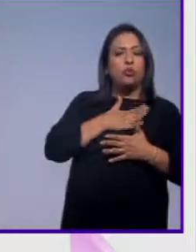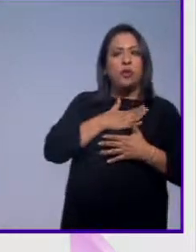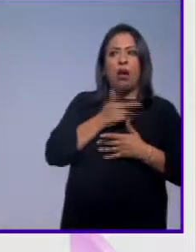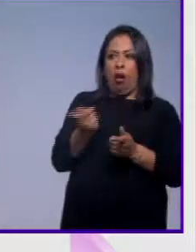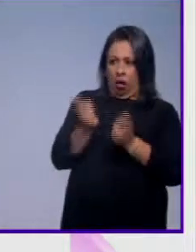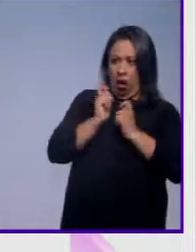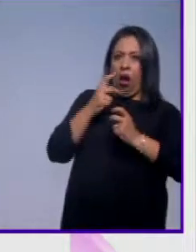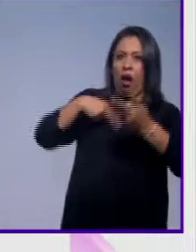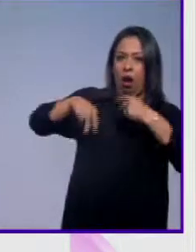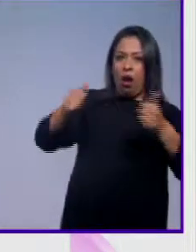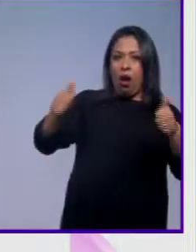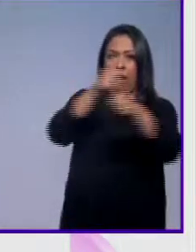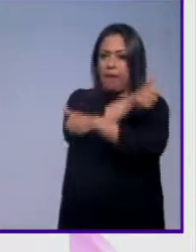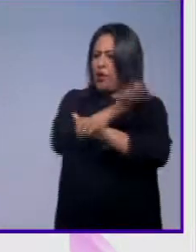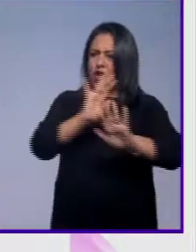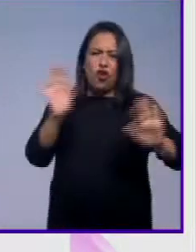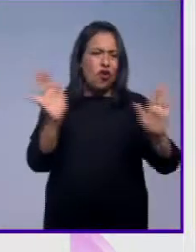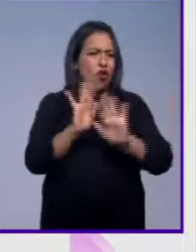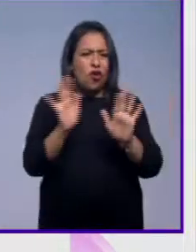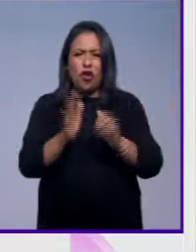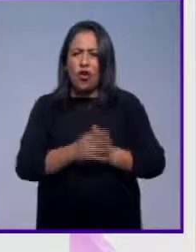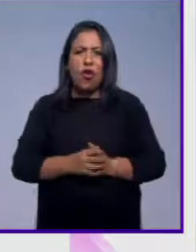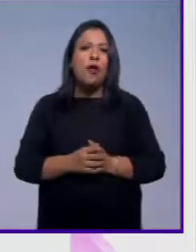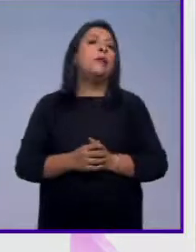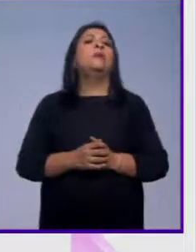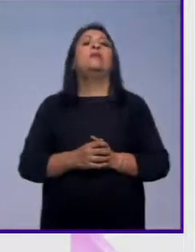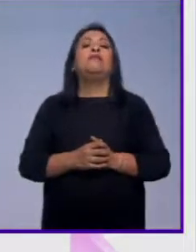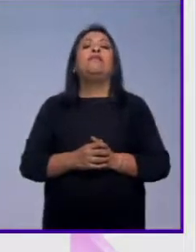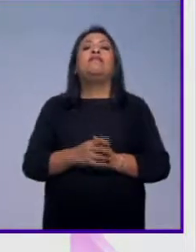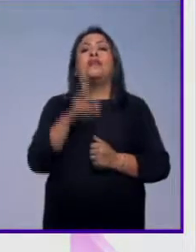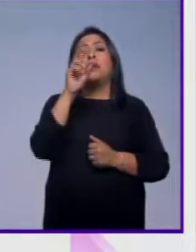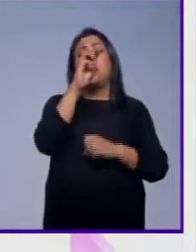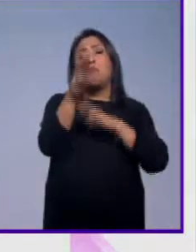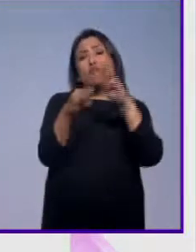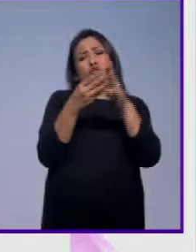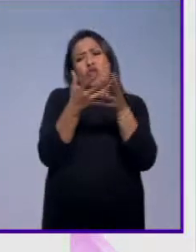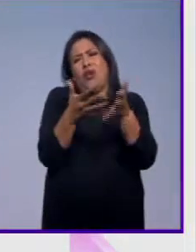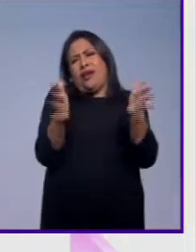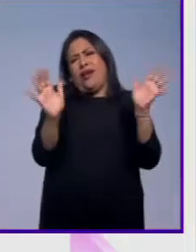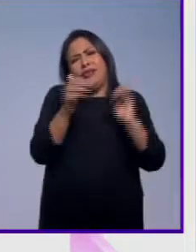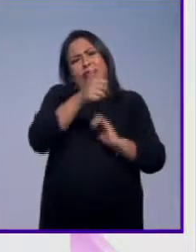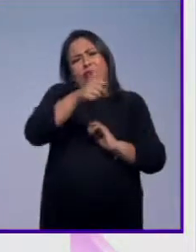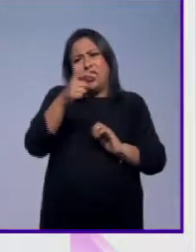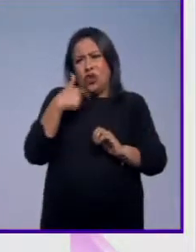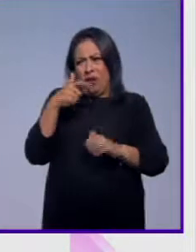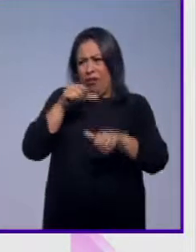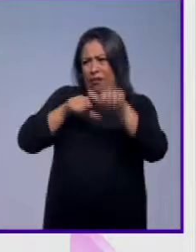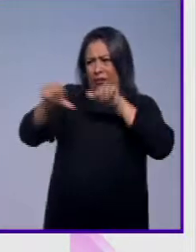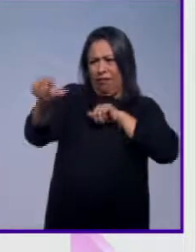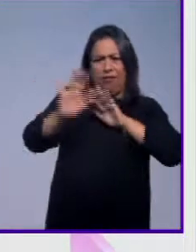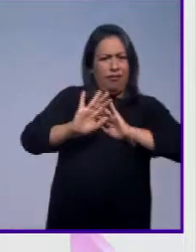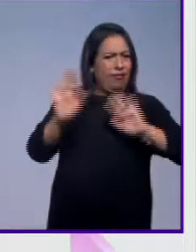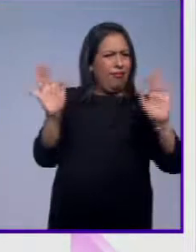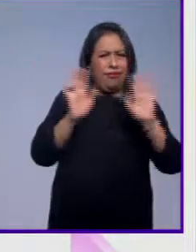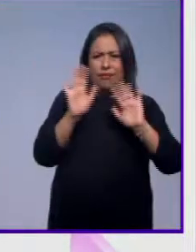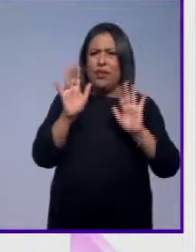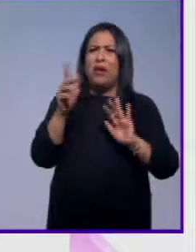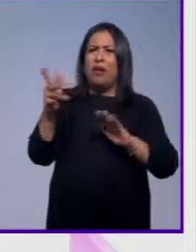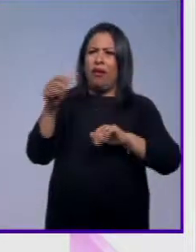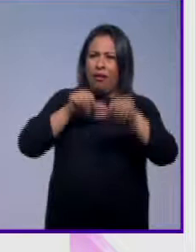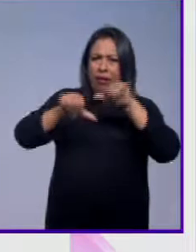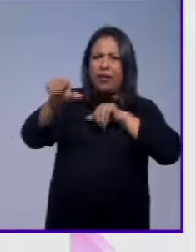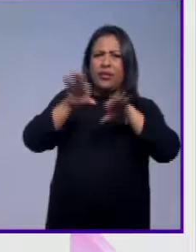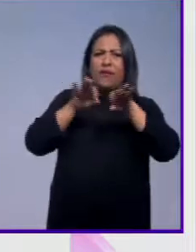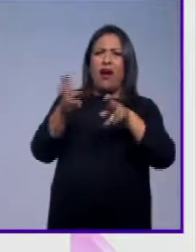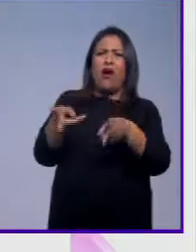exacto el grano sea enorme el mundo es muy grande las mujeres no queremos los lugares de los hombres ni queremos trabajar con